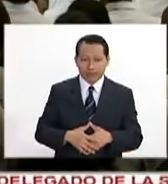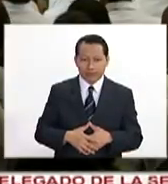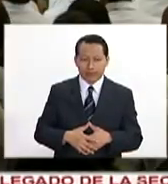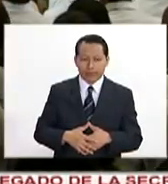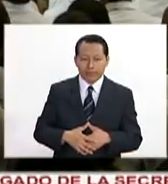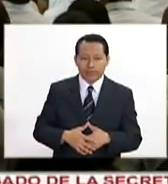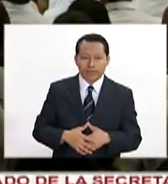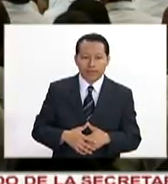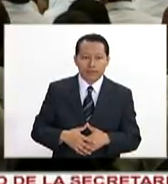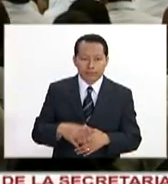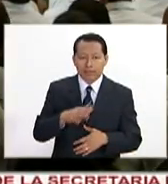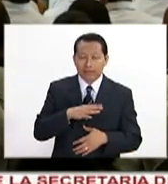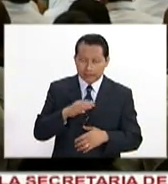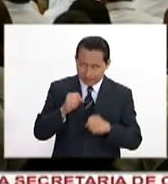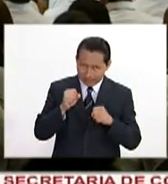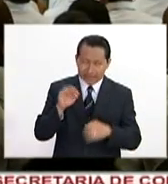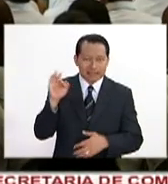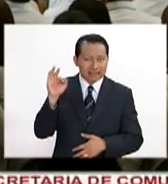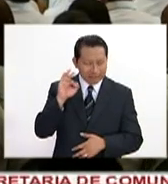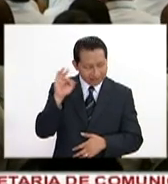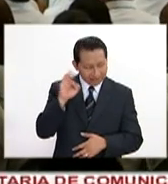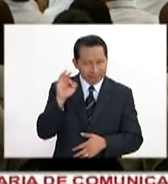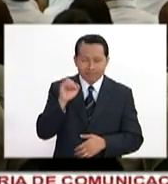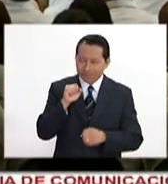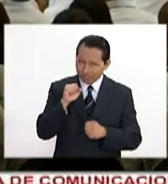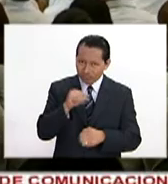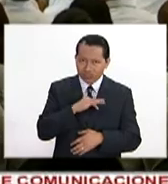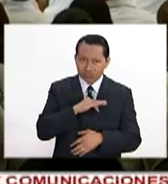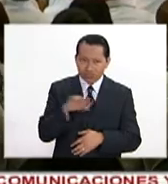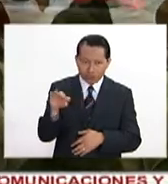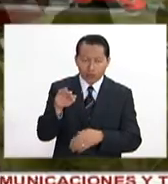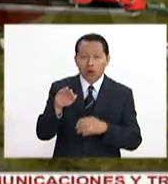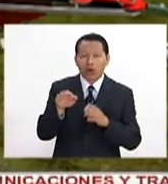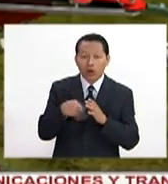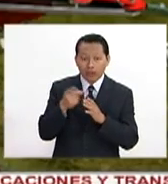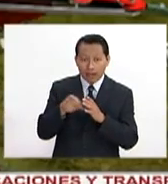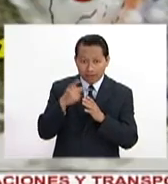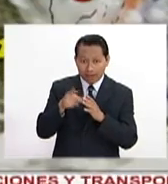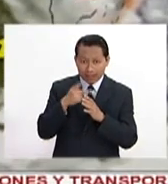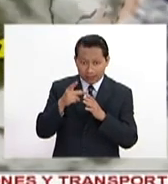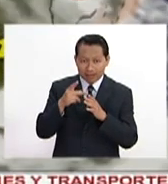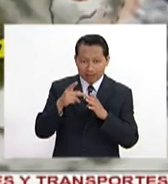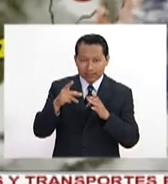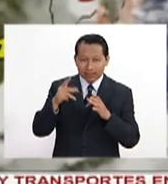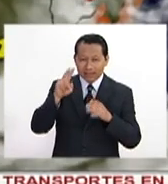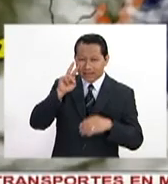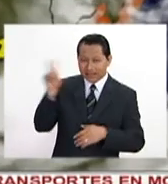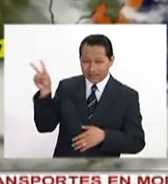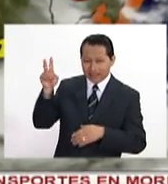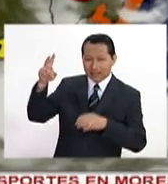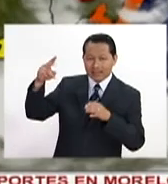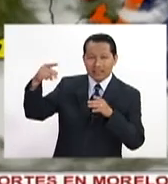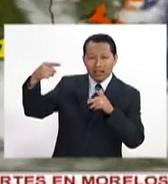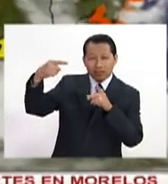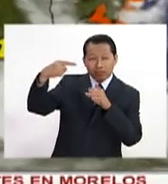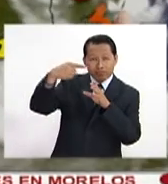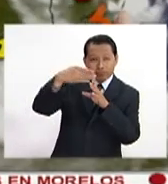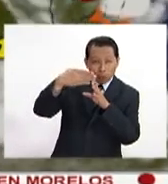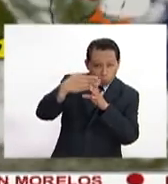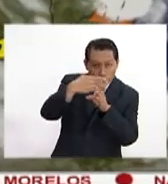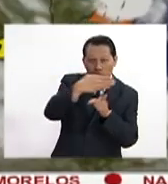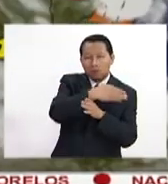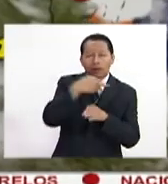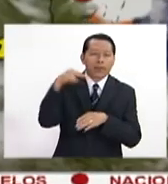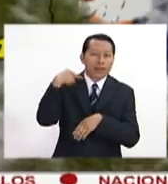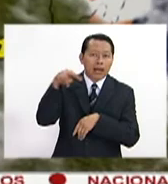Por lo que hay una alta probabilidad de que este fenómeno reingrese nuevamente al territorio nacional por las costas de Veracruz,